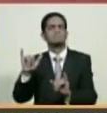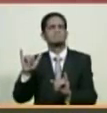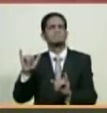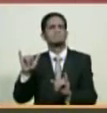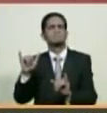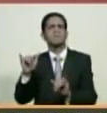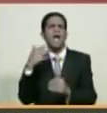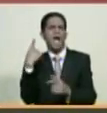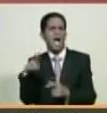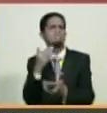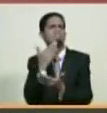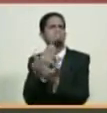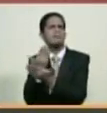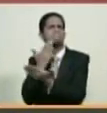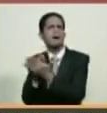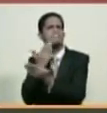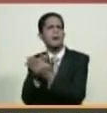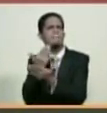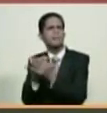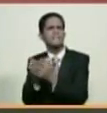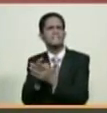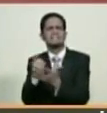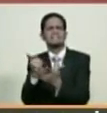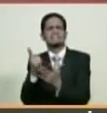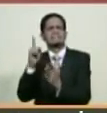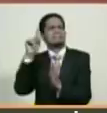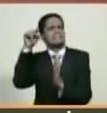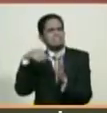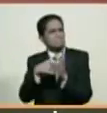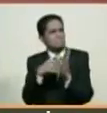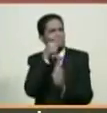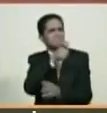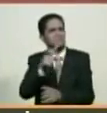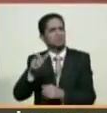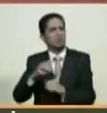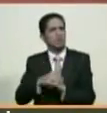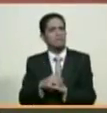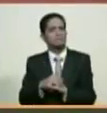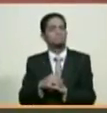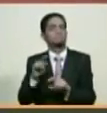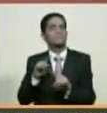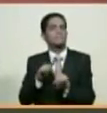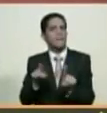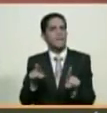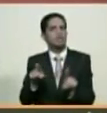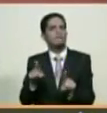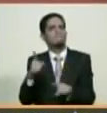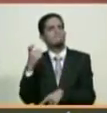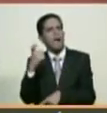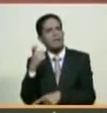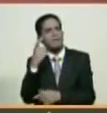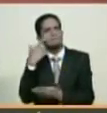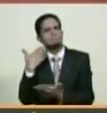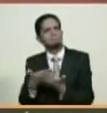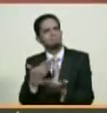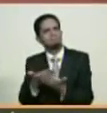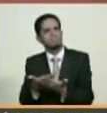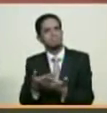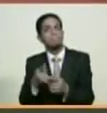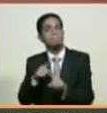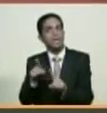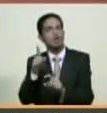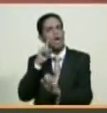no podemos, digamos, expresarlo hasta que eso esté ocurriendo en tiempo real para evitar cualquier tipo